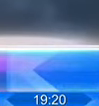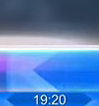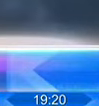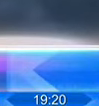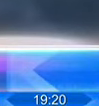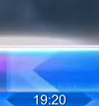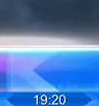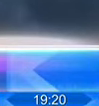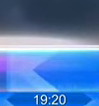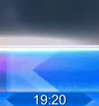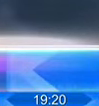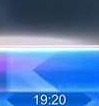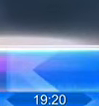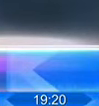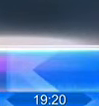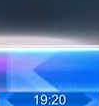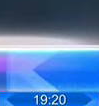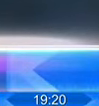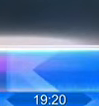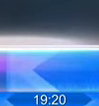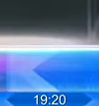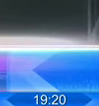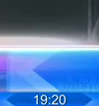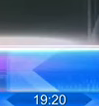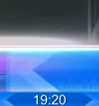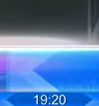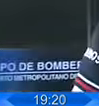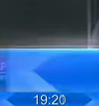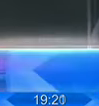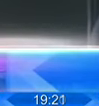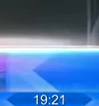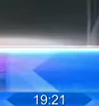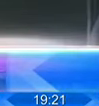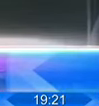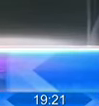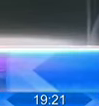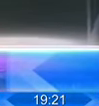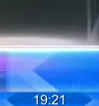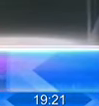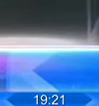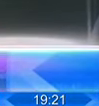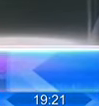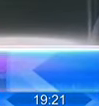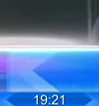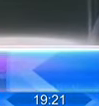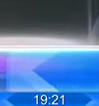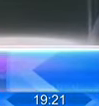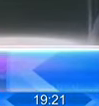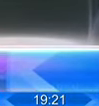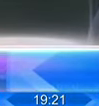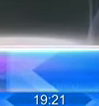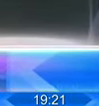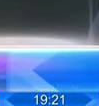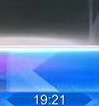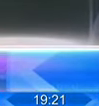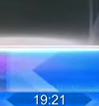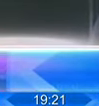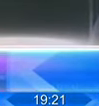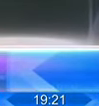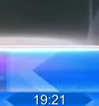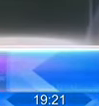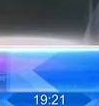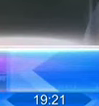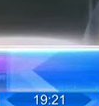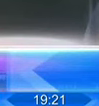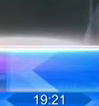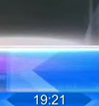incendios. Prisión a aquellas personas que incendiaron bosques, y si es que existiesen personas fallecidas, la pena puede ir hasta